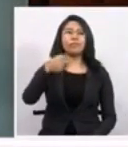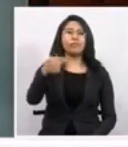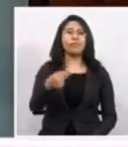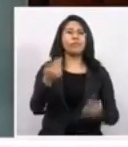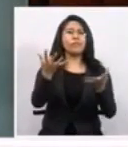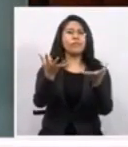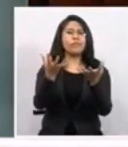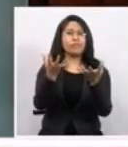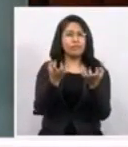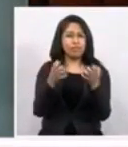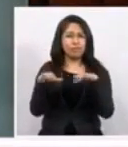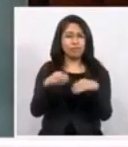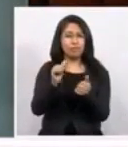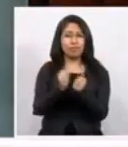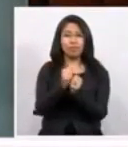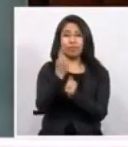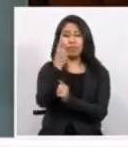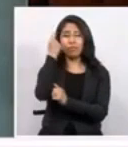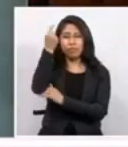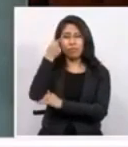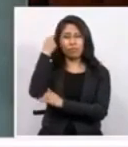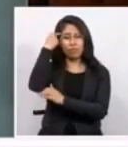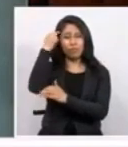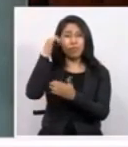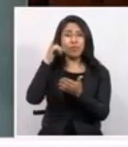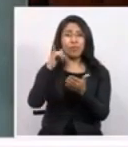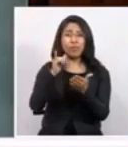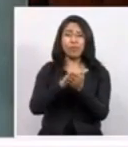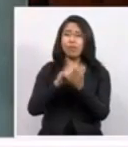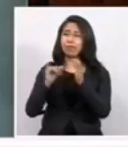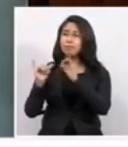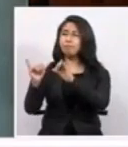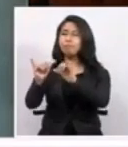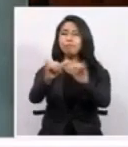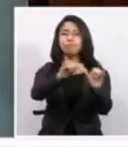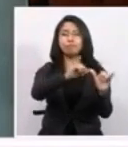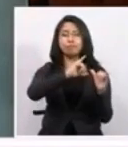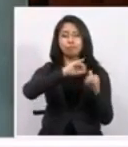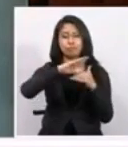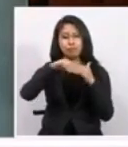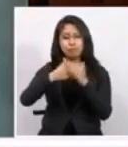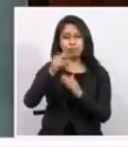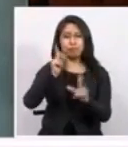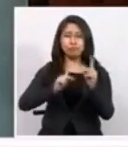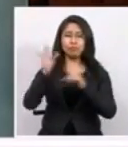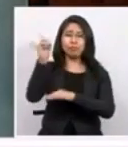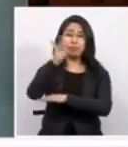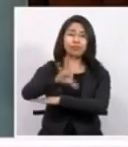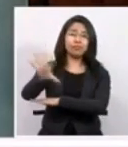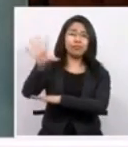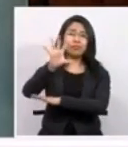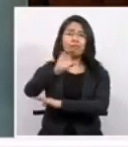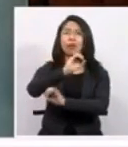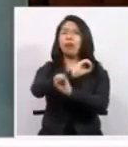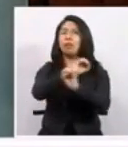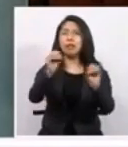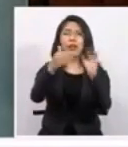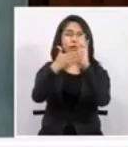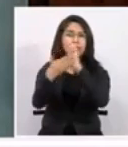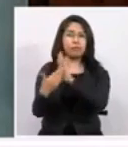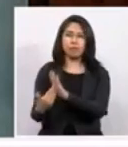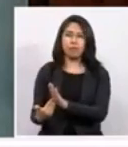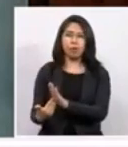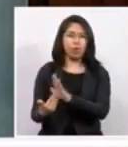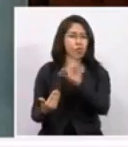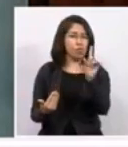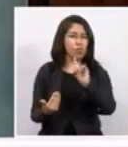queremos hacerlo con un gobierno que sea para todas y para todos, sin discriminación de